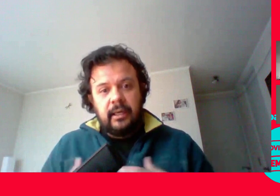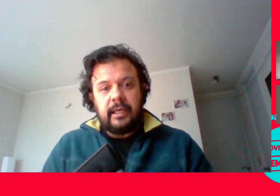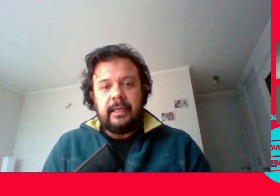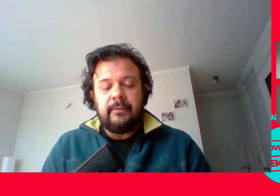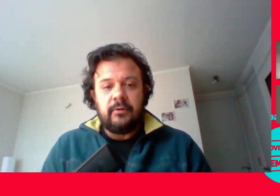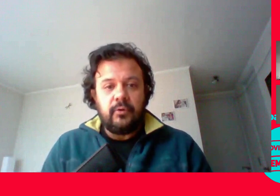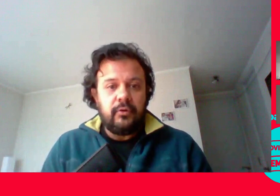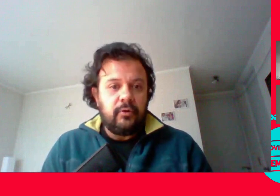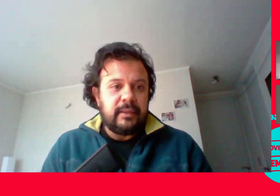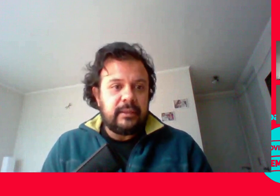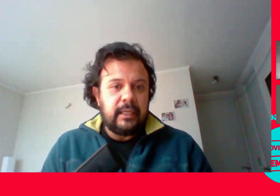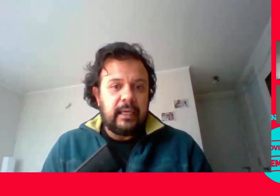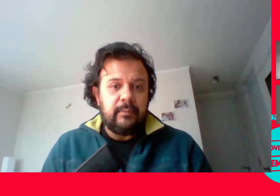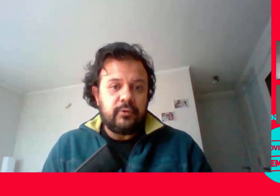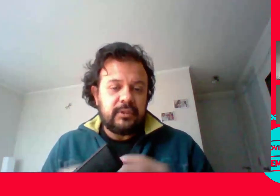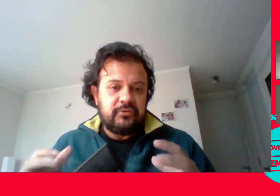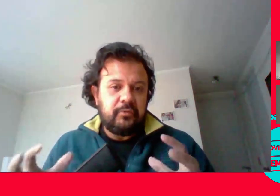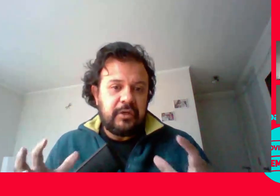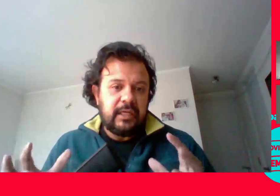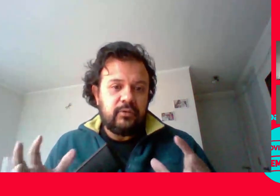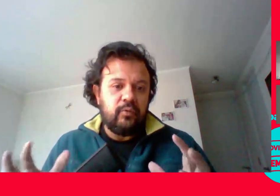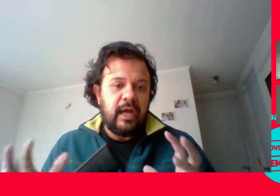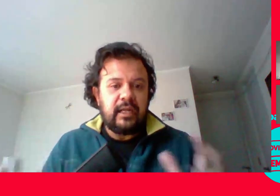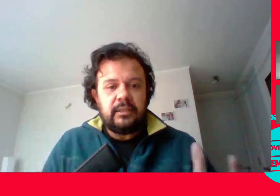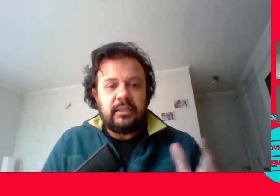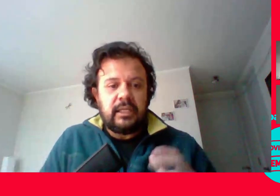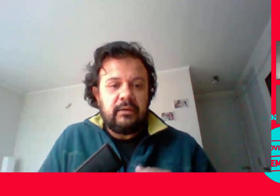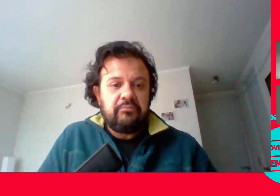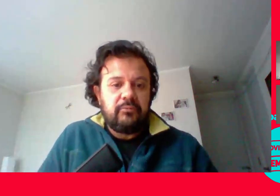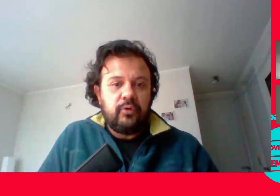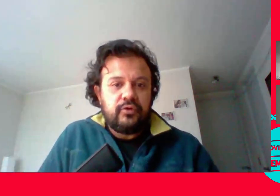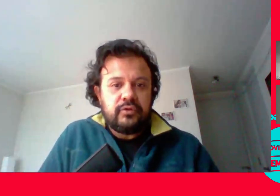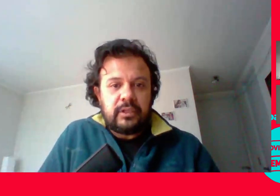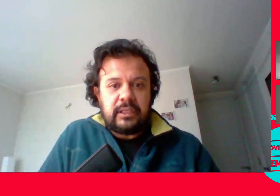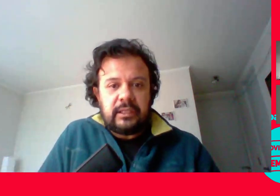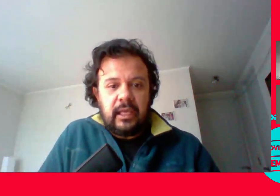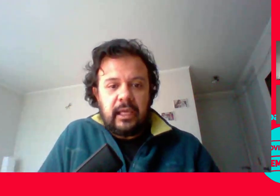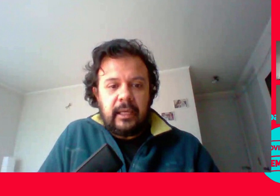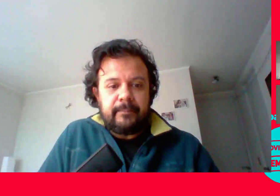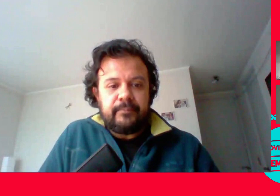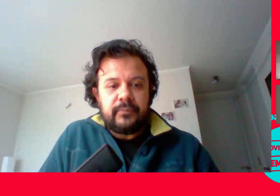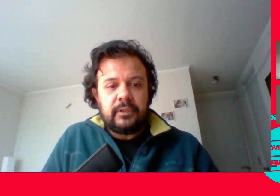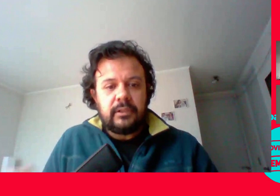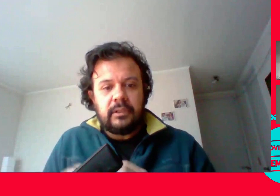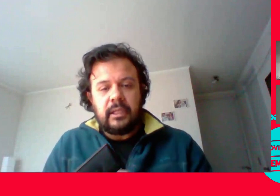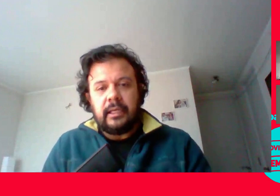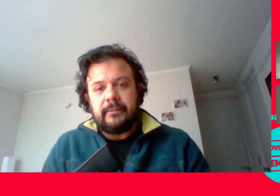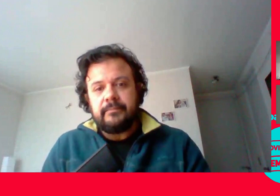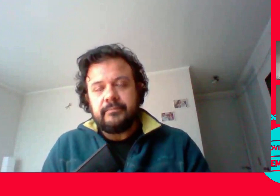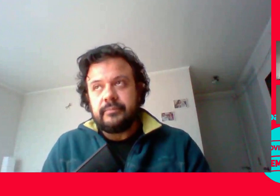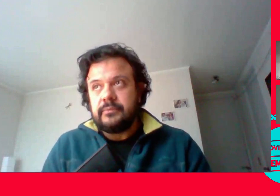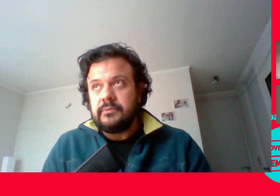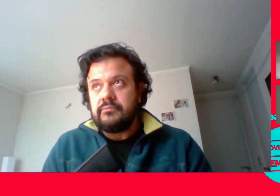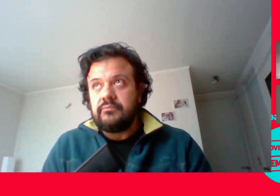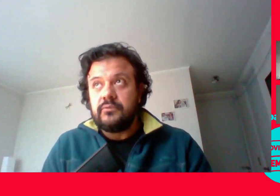demora. Como yo lo comenté, el proceso podría durar entre unos